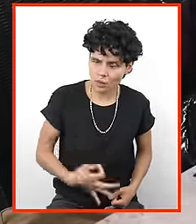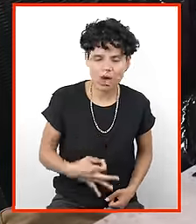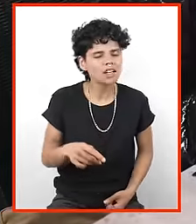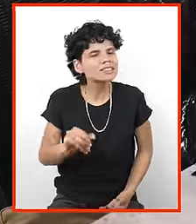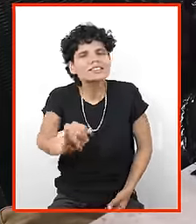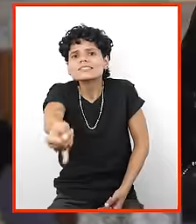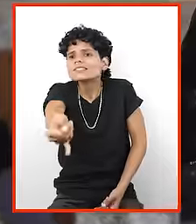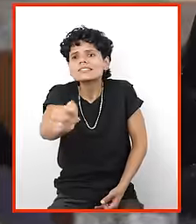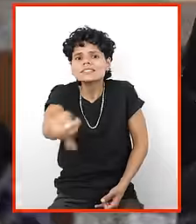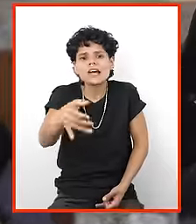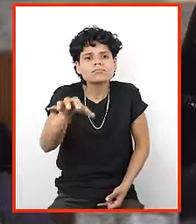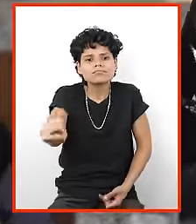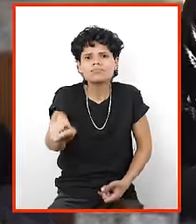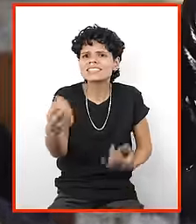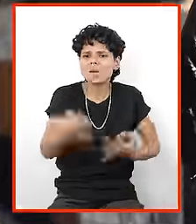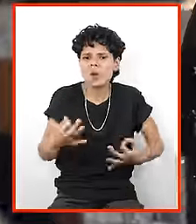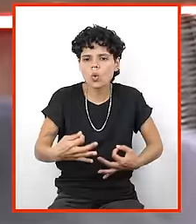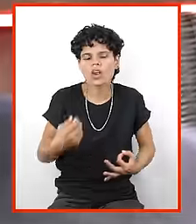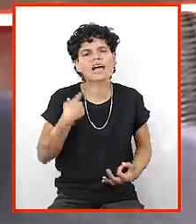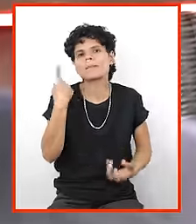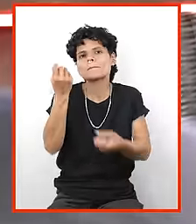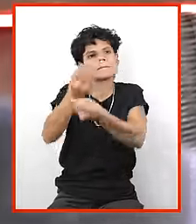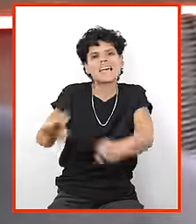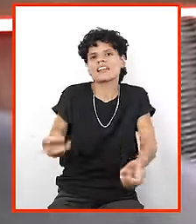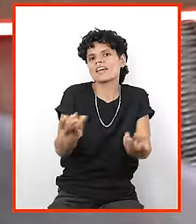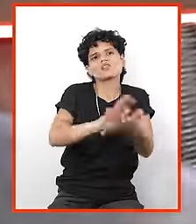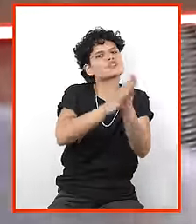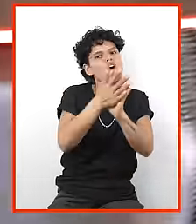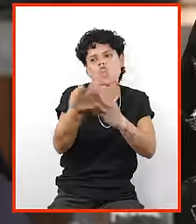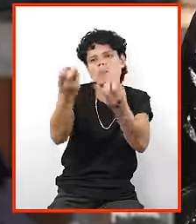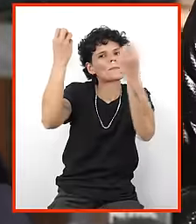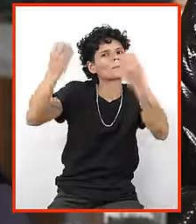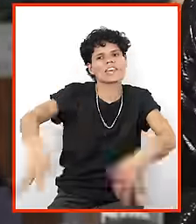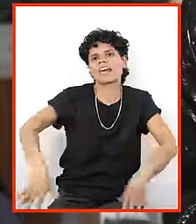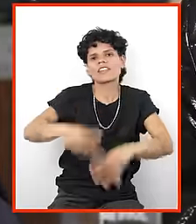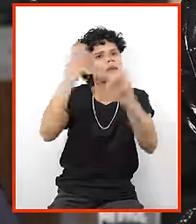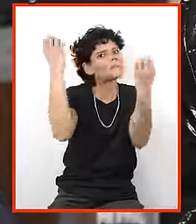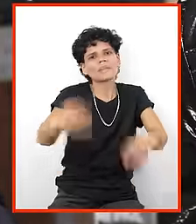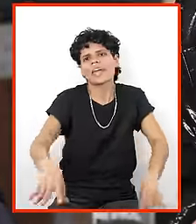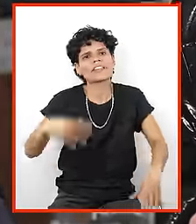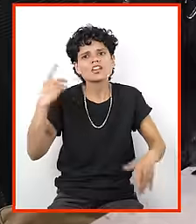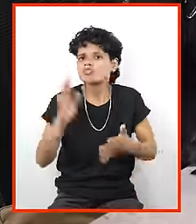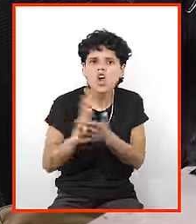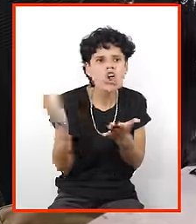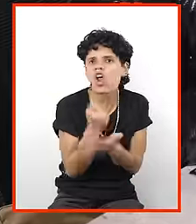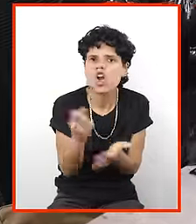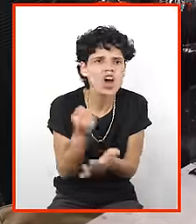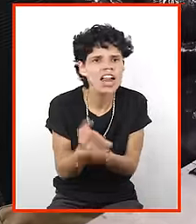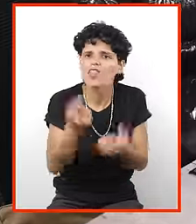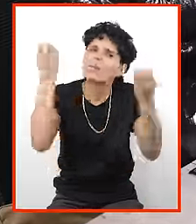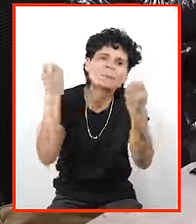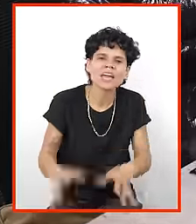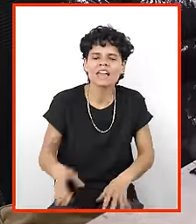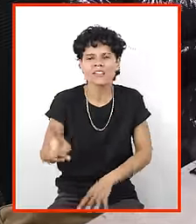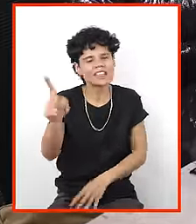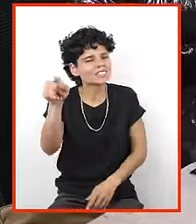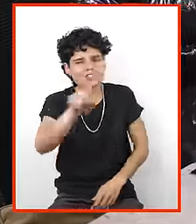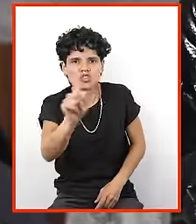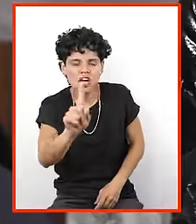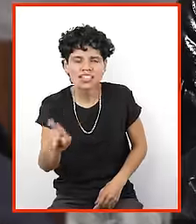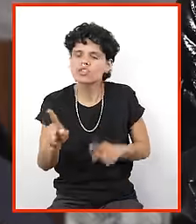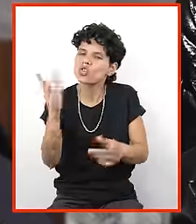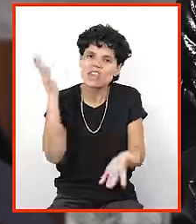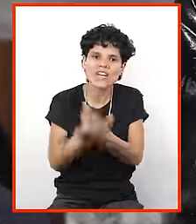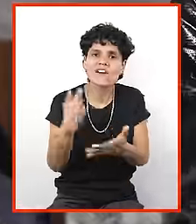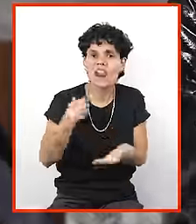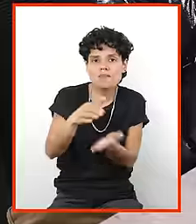Estoy segurísima. ¿Perdís todo si no la princesa Alba? No, no pierdo nada. Pierdes porque... todo lo que has conseguido hasta acá. Pierdes todo, tienes que devolver